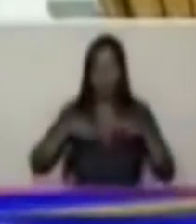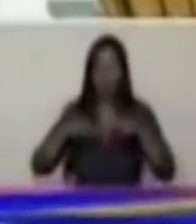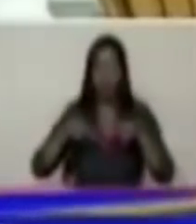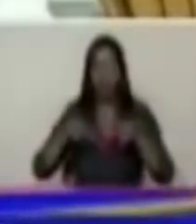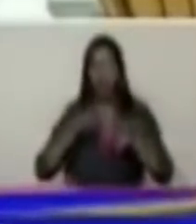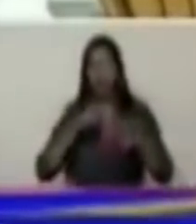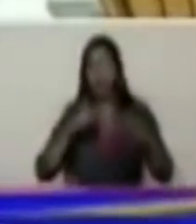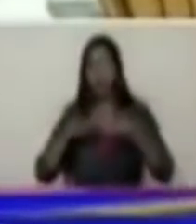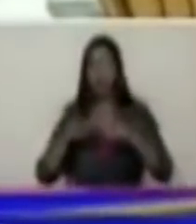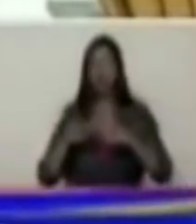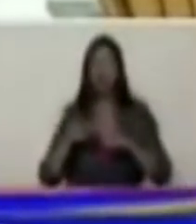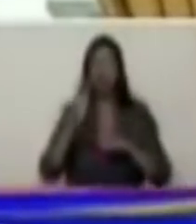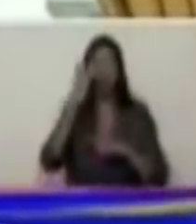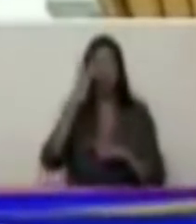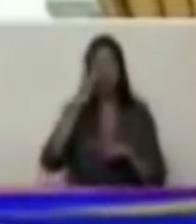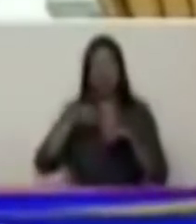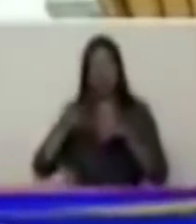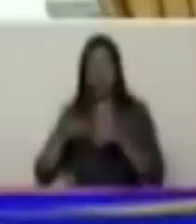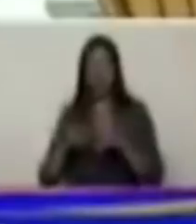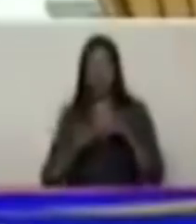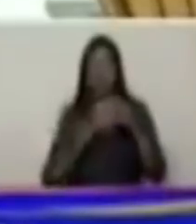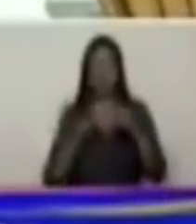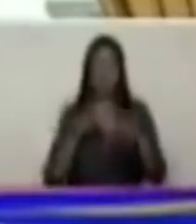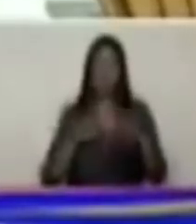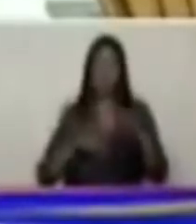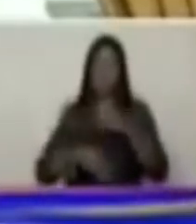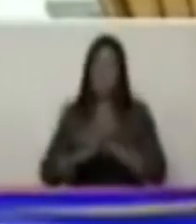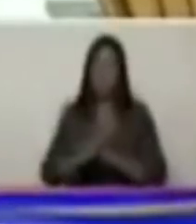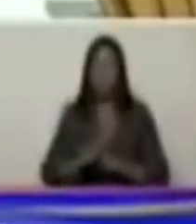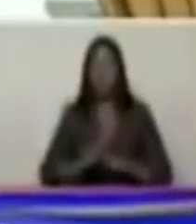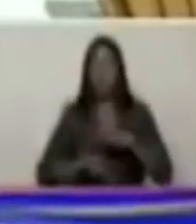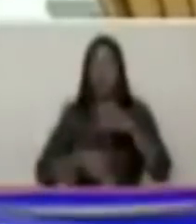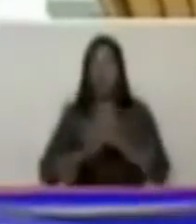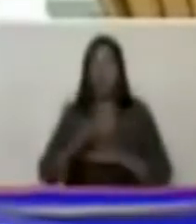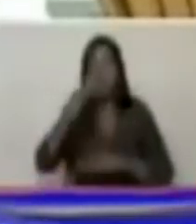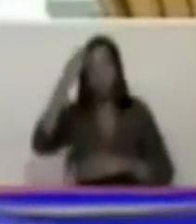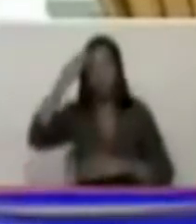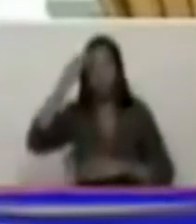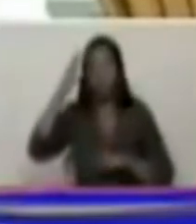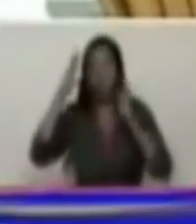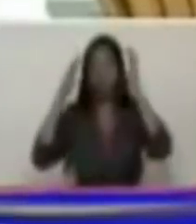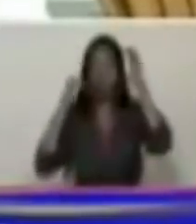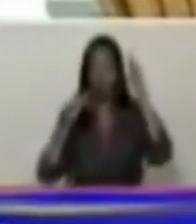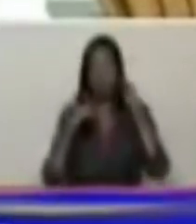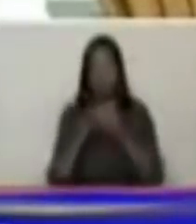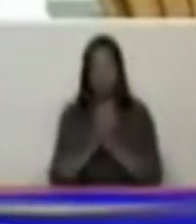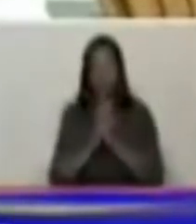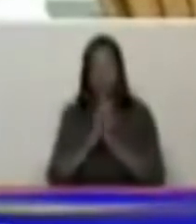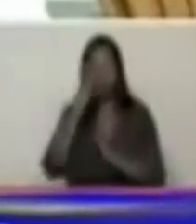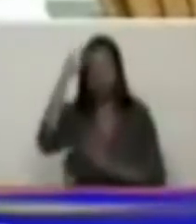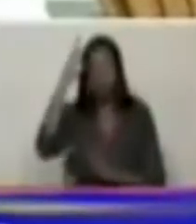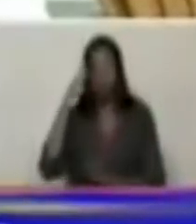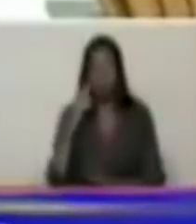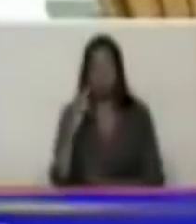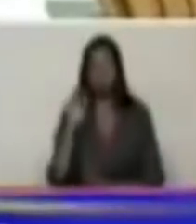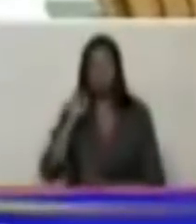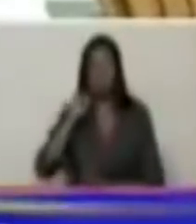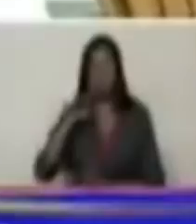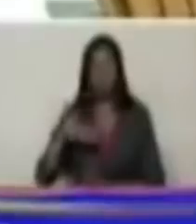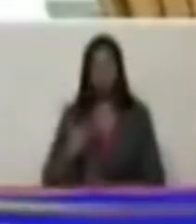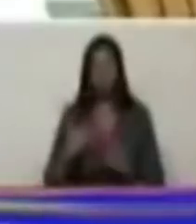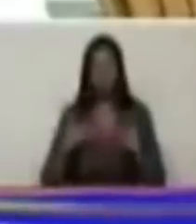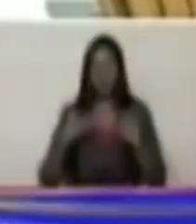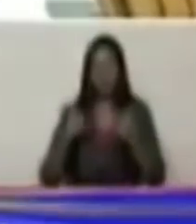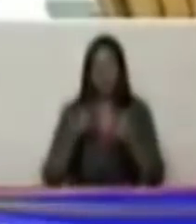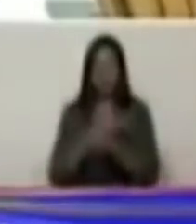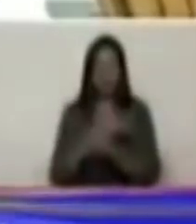de 4 niños, de 4 casos que van para Cuba a ser atendidos y con el favor de Dios a ser sanados,